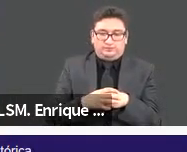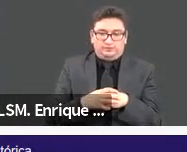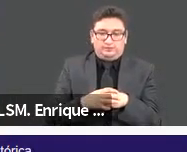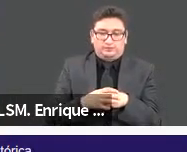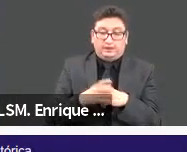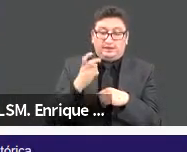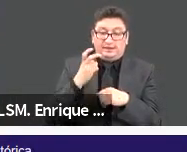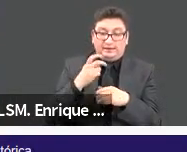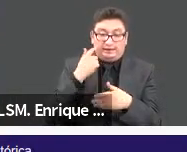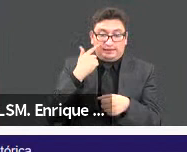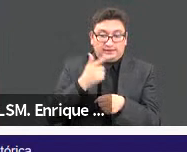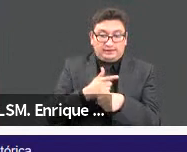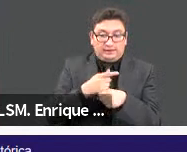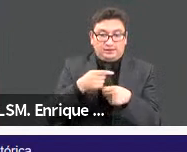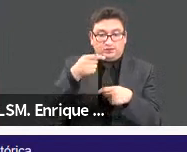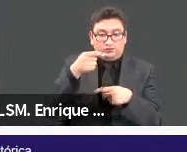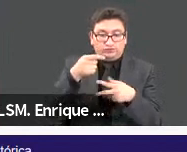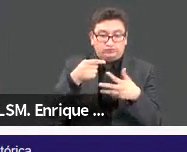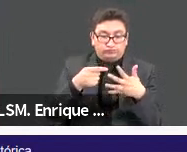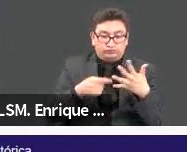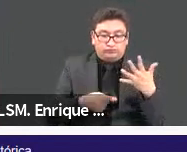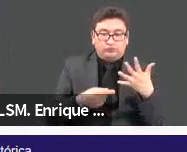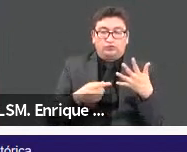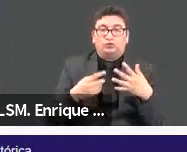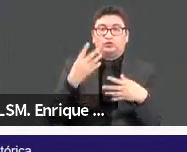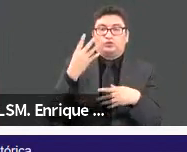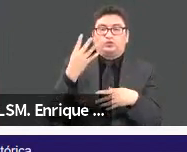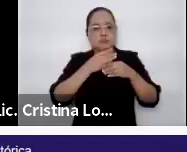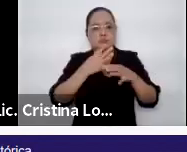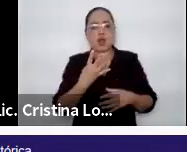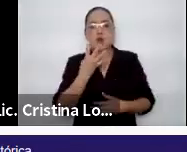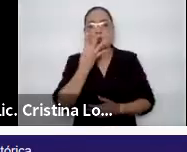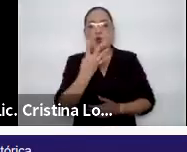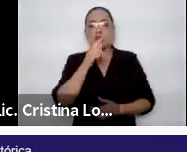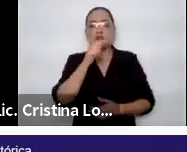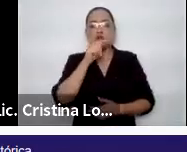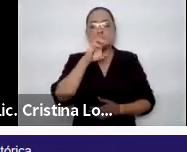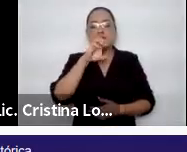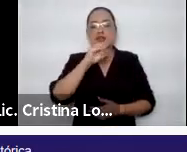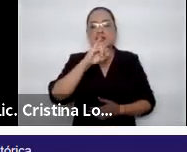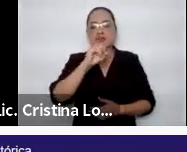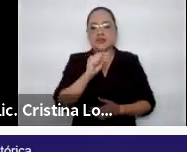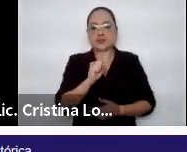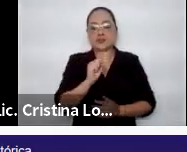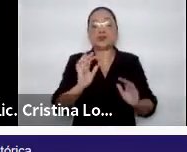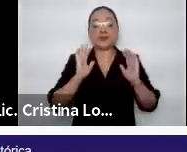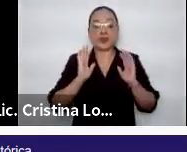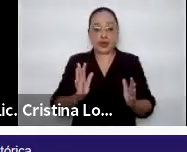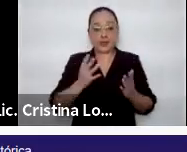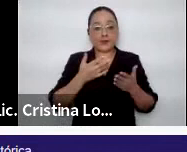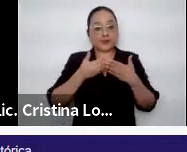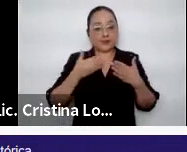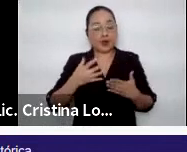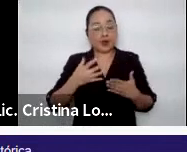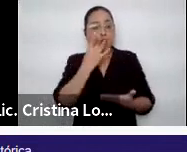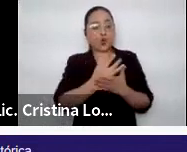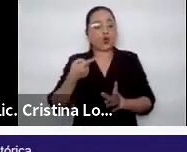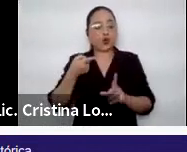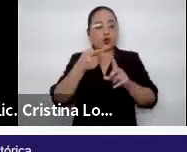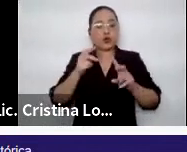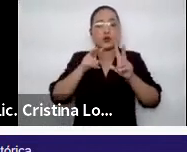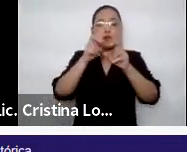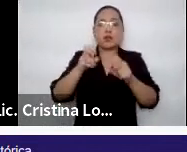y nos indica que hay precisamente 4 tesis. Pero de estas únicamente quiero todas las que se refieran